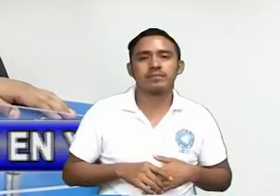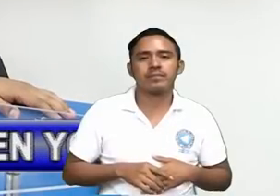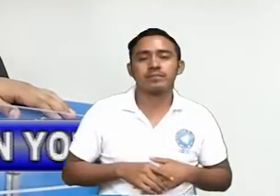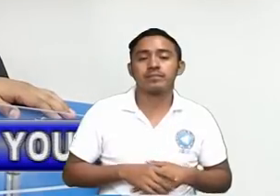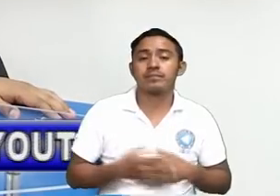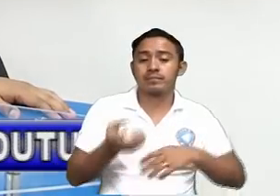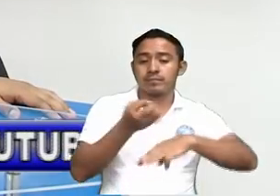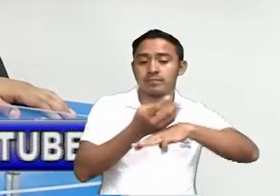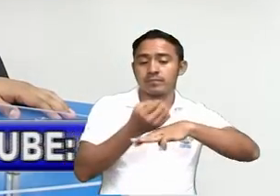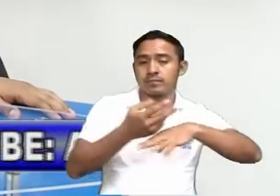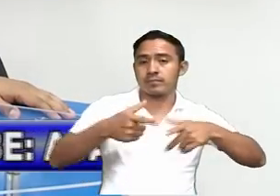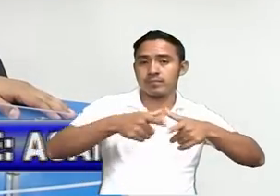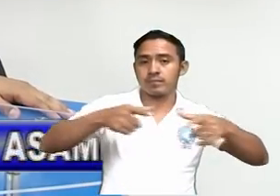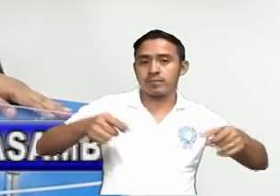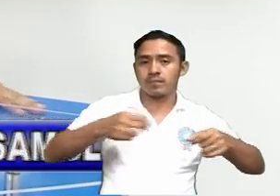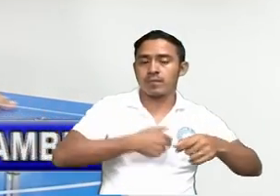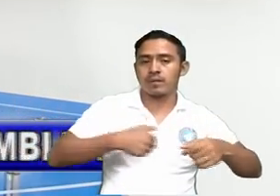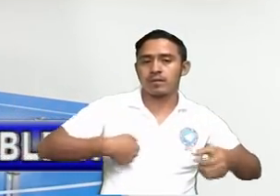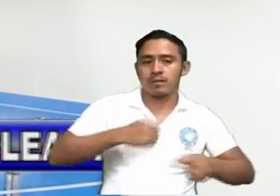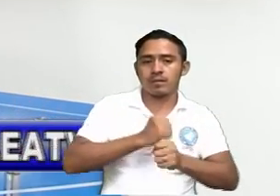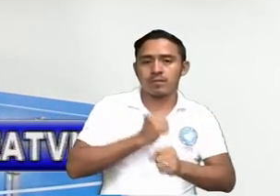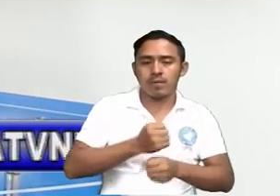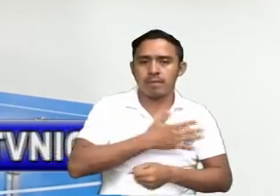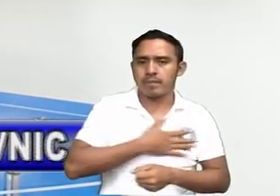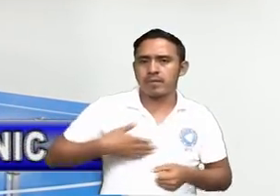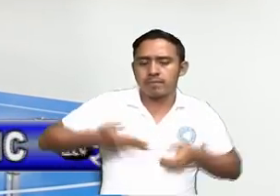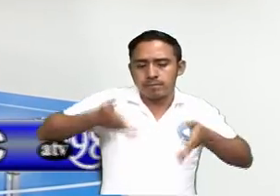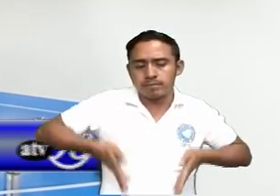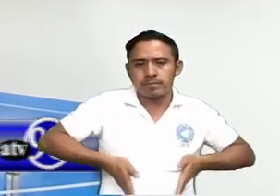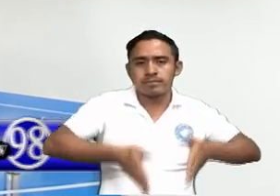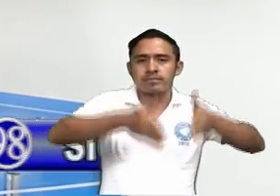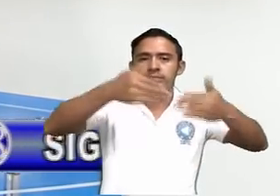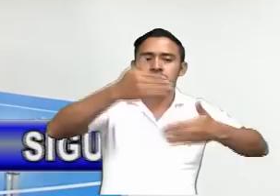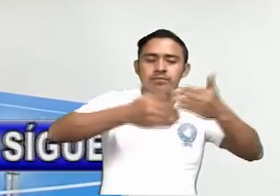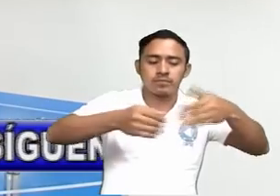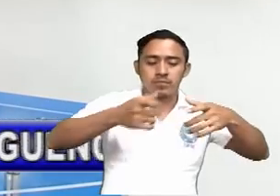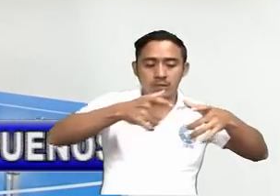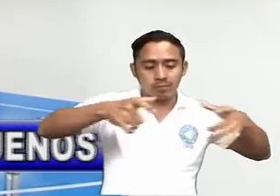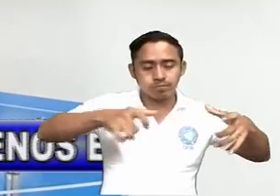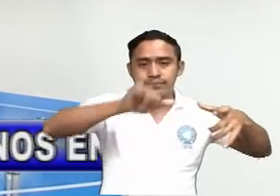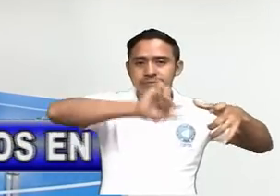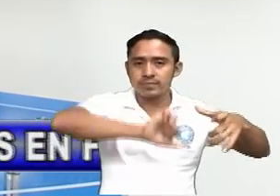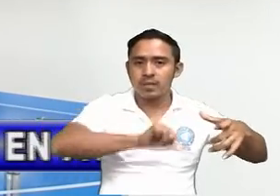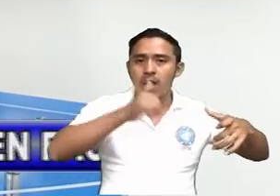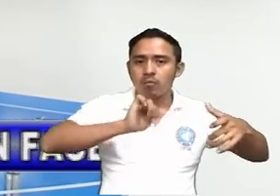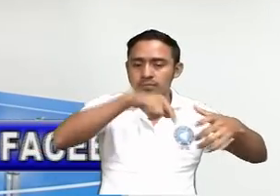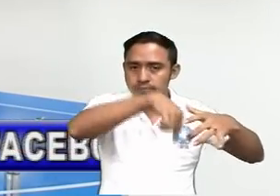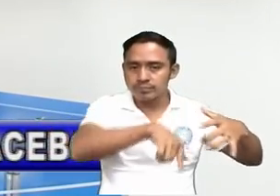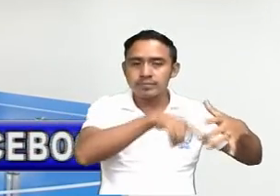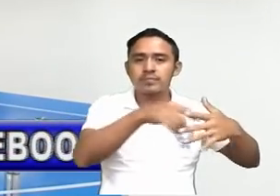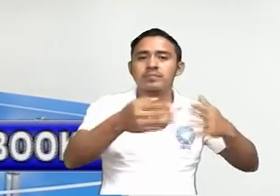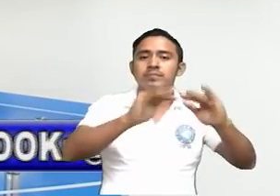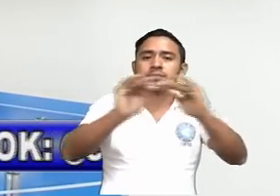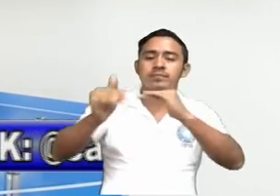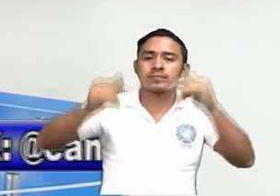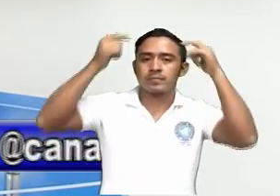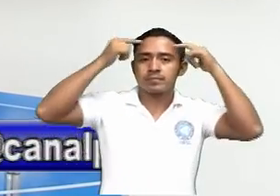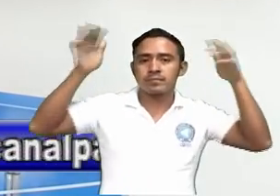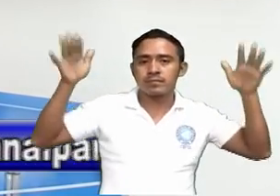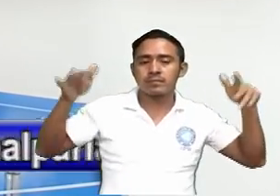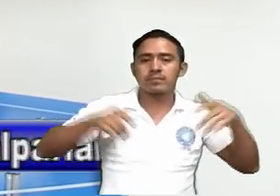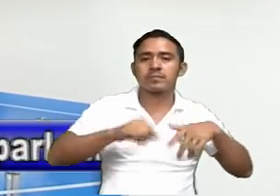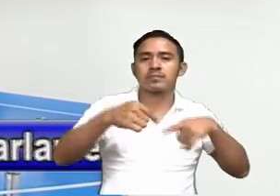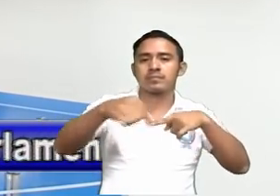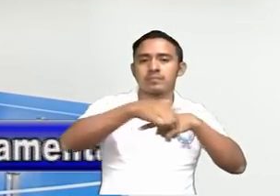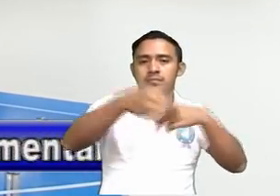La Alcaldía de Managua ejecuta obras de mejoramiento vial, construcción de drenaje pluvial y alcantarillado sanitario en el barrio Los Ángeles